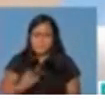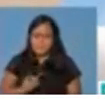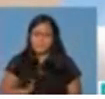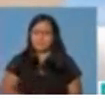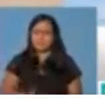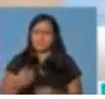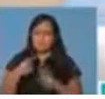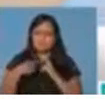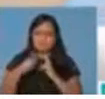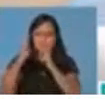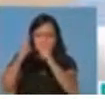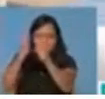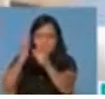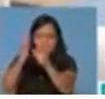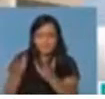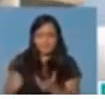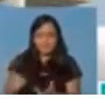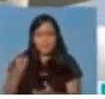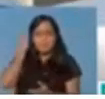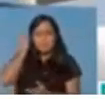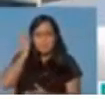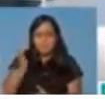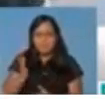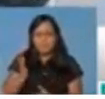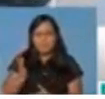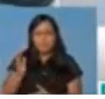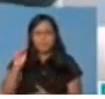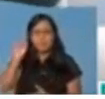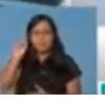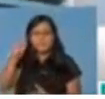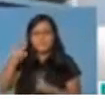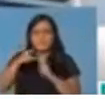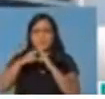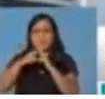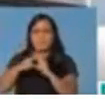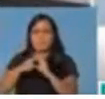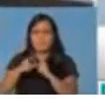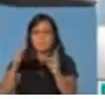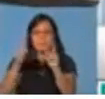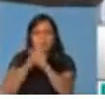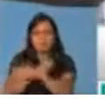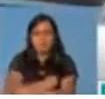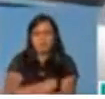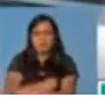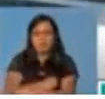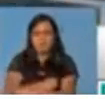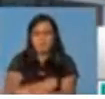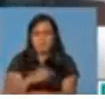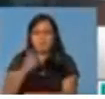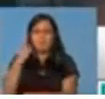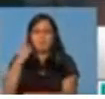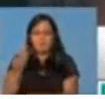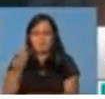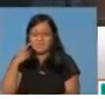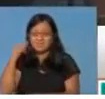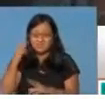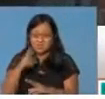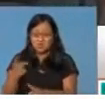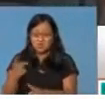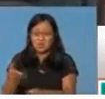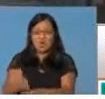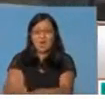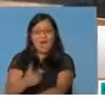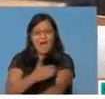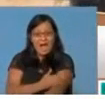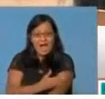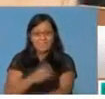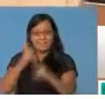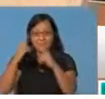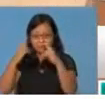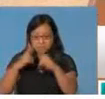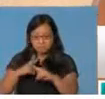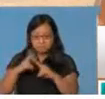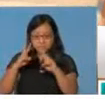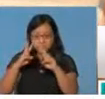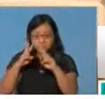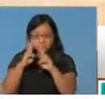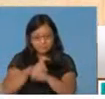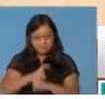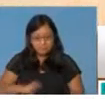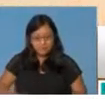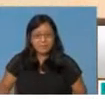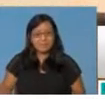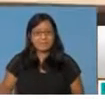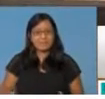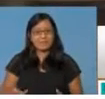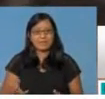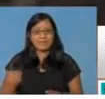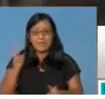dar explicaciones. Yo le pregunté, a ver, perdón, pero si es un problema mecánico de electricidad, ¿no se verifica eso? ¿No se revisa antes